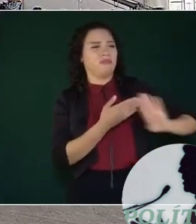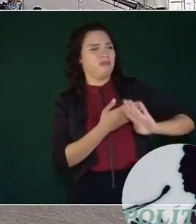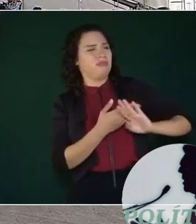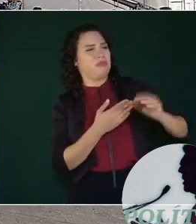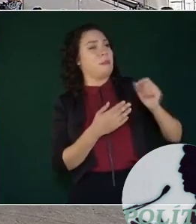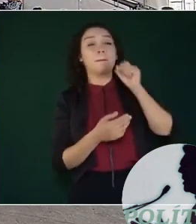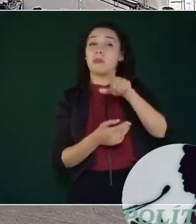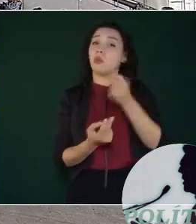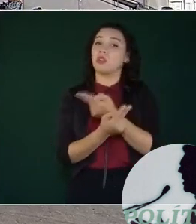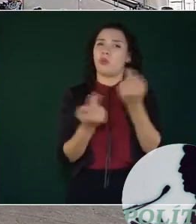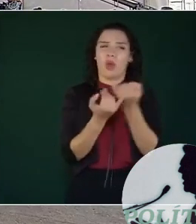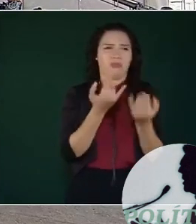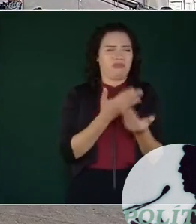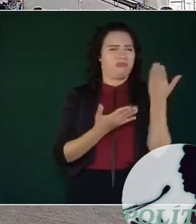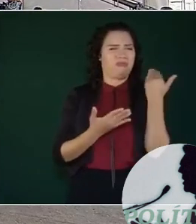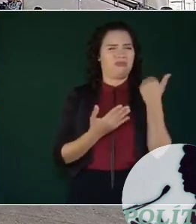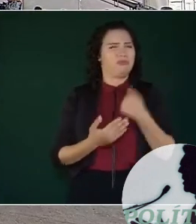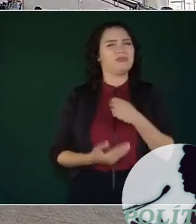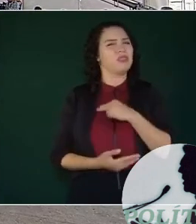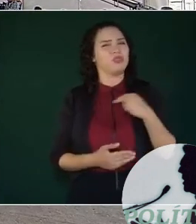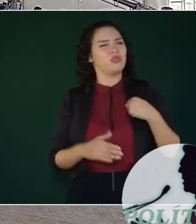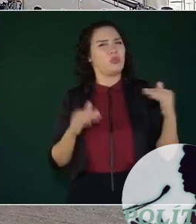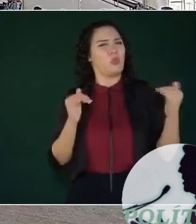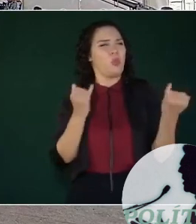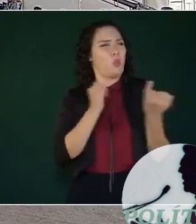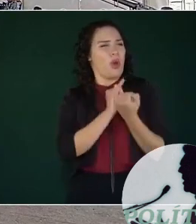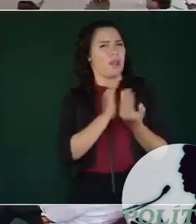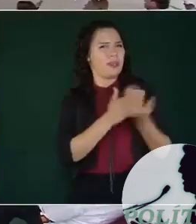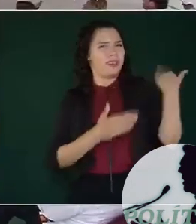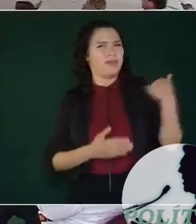costal, y no somos iguales.